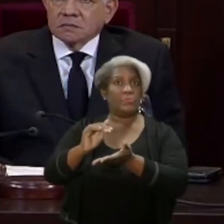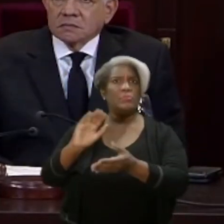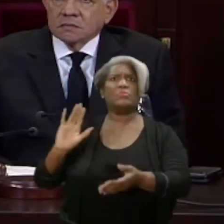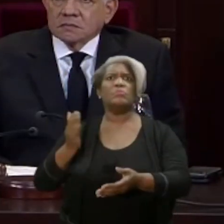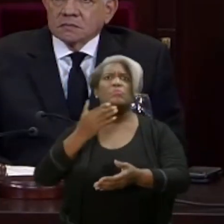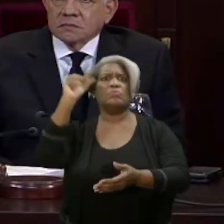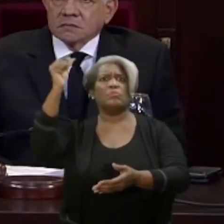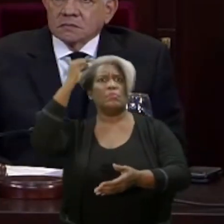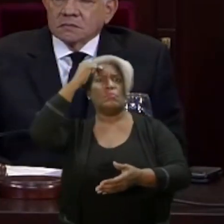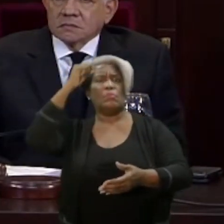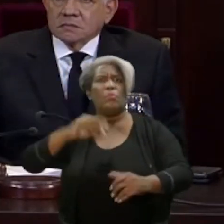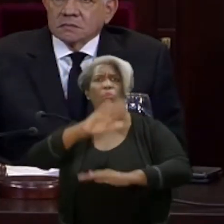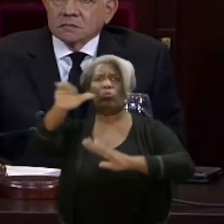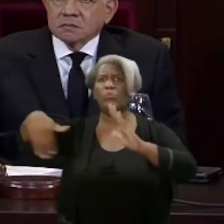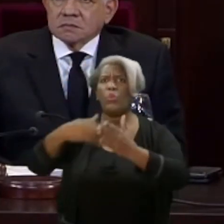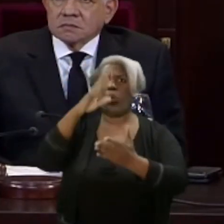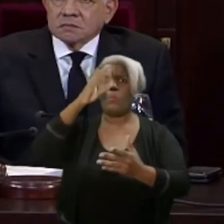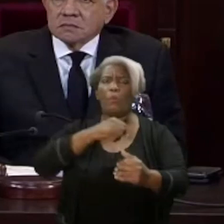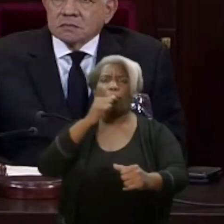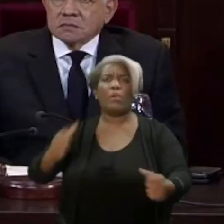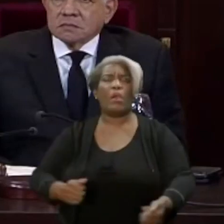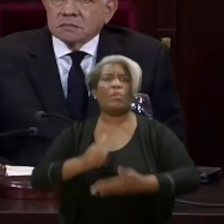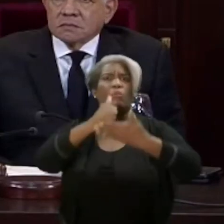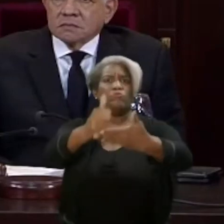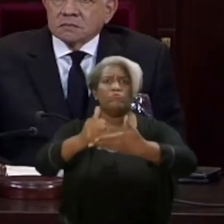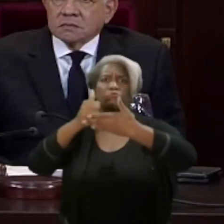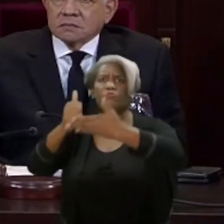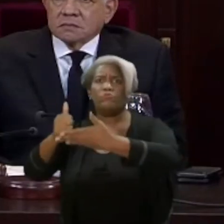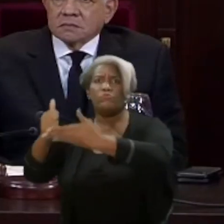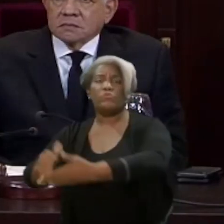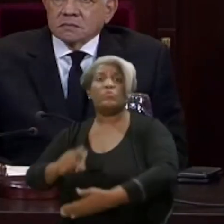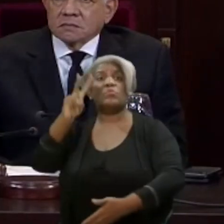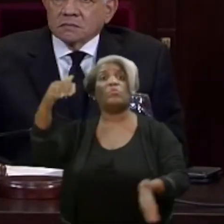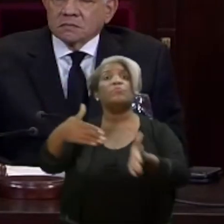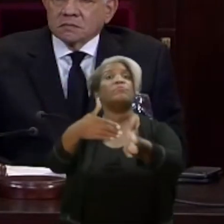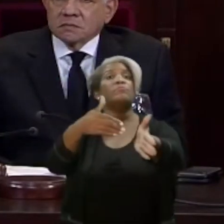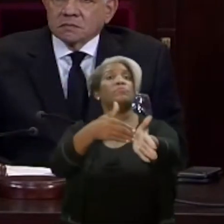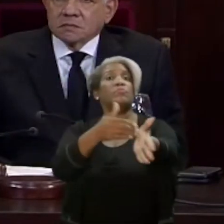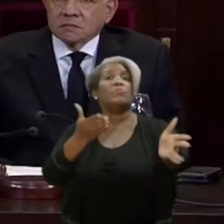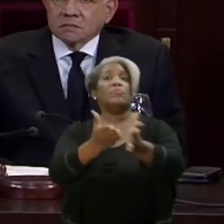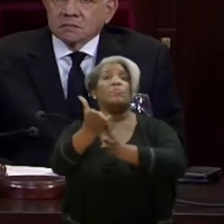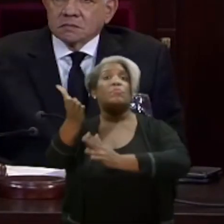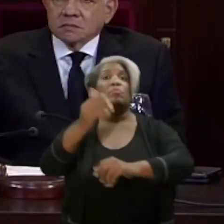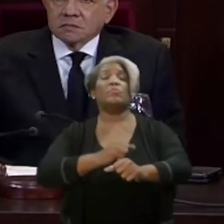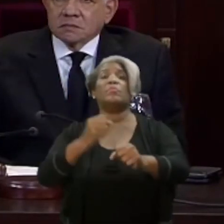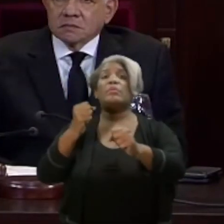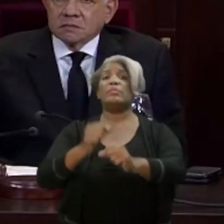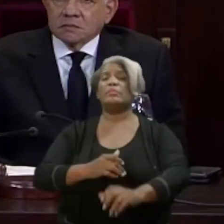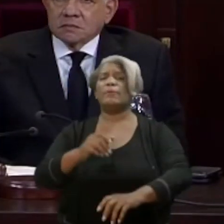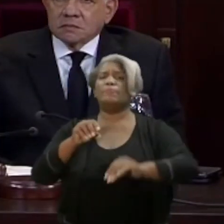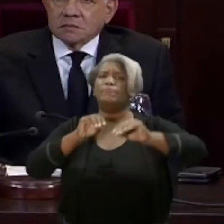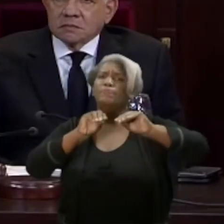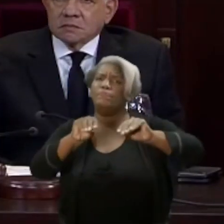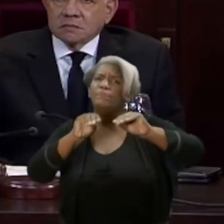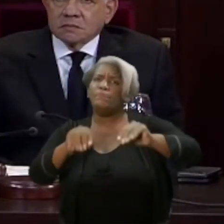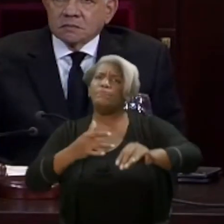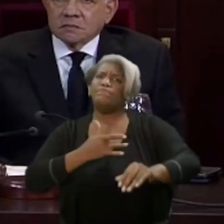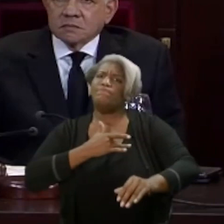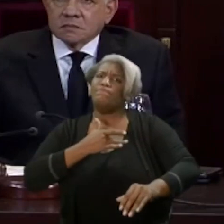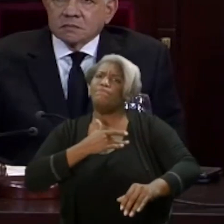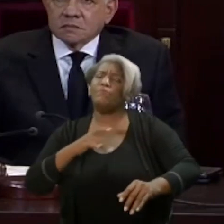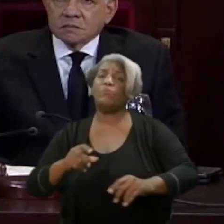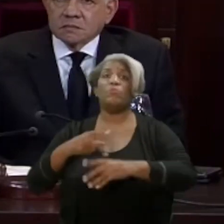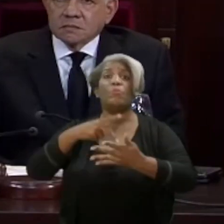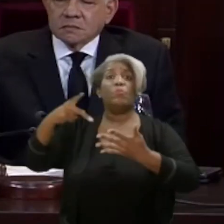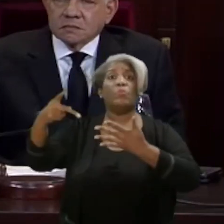hemos impactado en todo el territorio nacional a casi 2 millones de personas a través de jornadas de sensibilización, programas de prevención